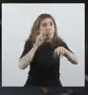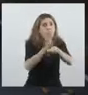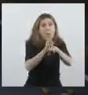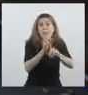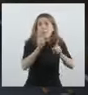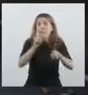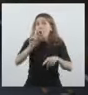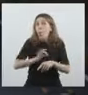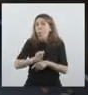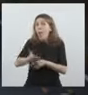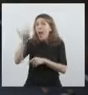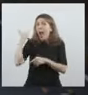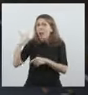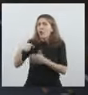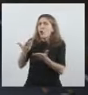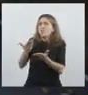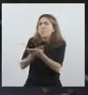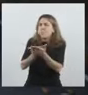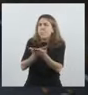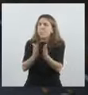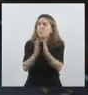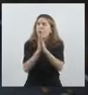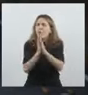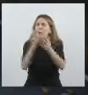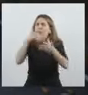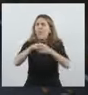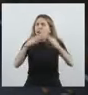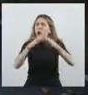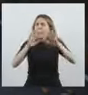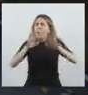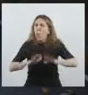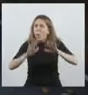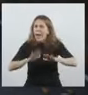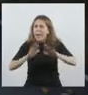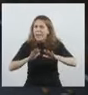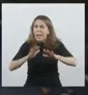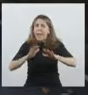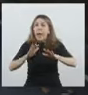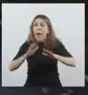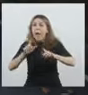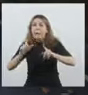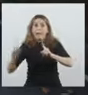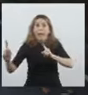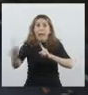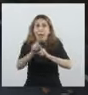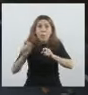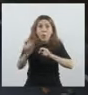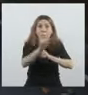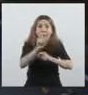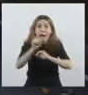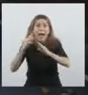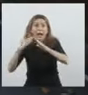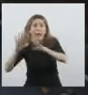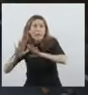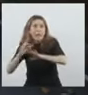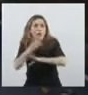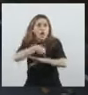año les pedí que se aíslen en sus casas mientras montábamos un sistema de salud